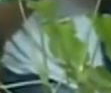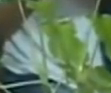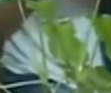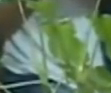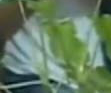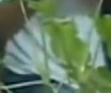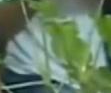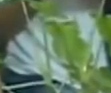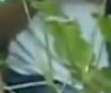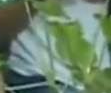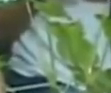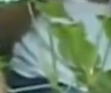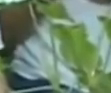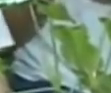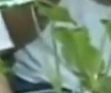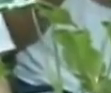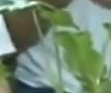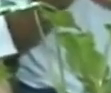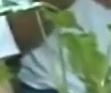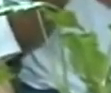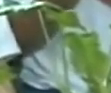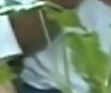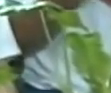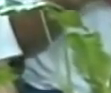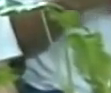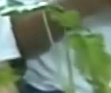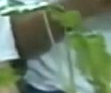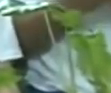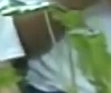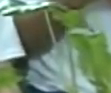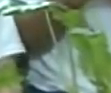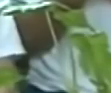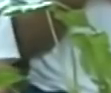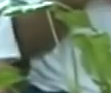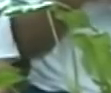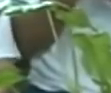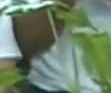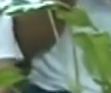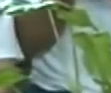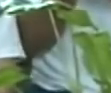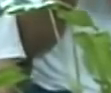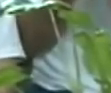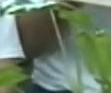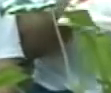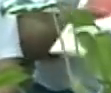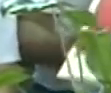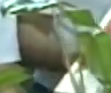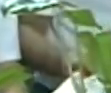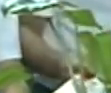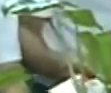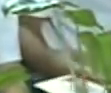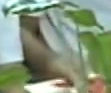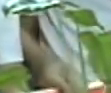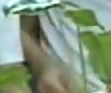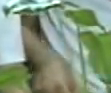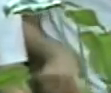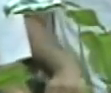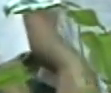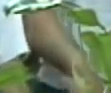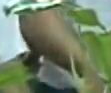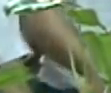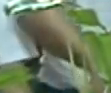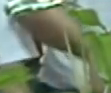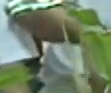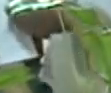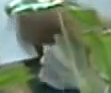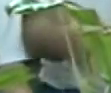mejor momento que el de recibir las llaves de nuestra vivienda. Algo que con compromiso, con dedicación